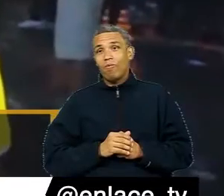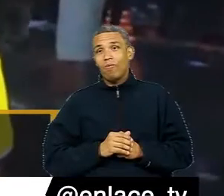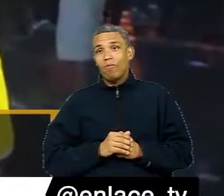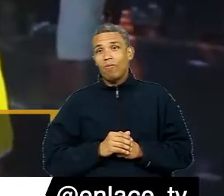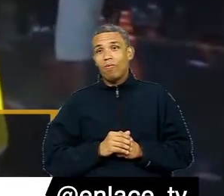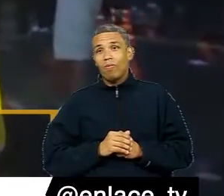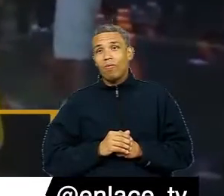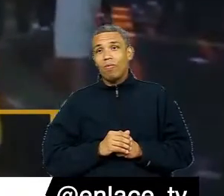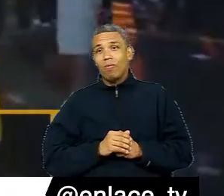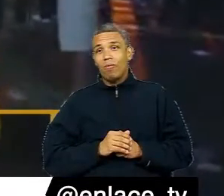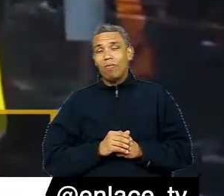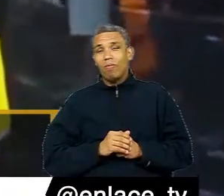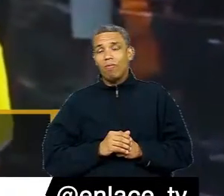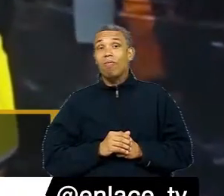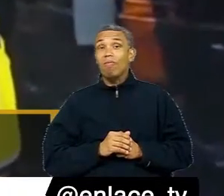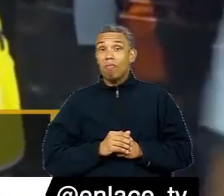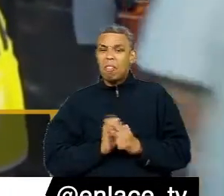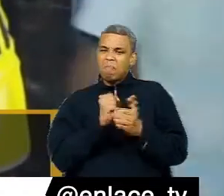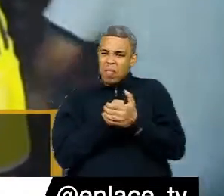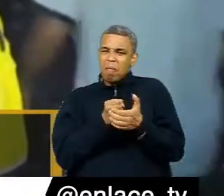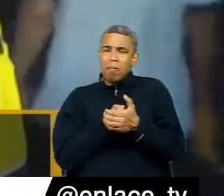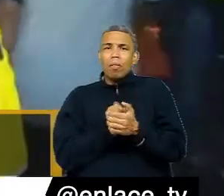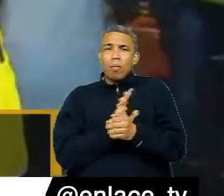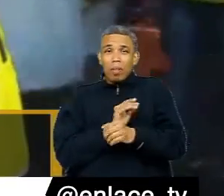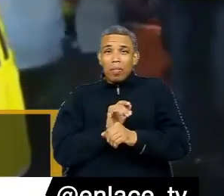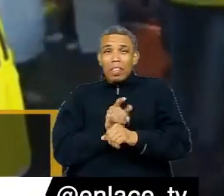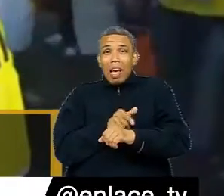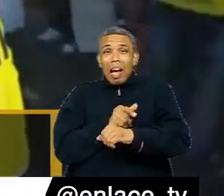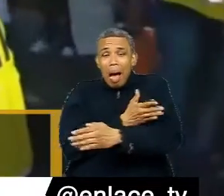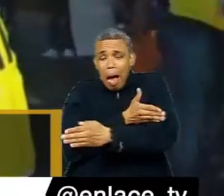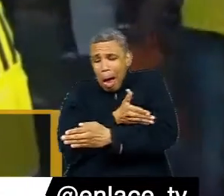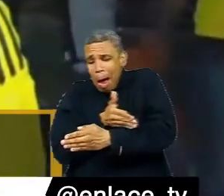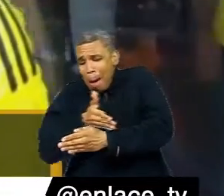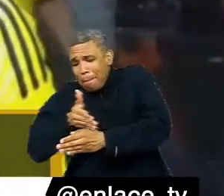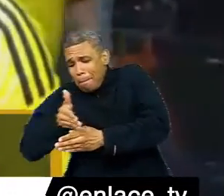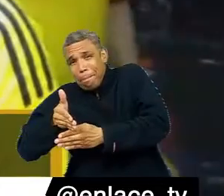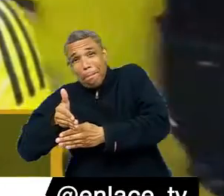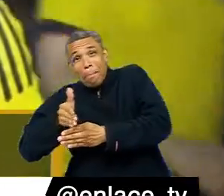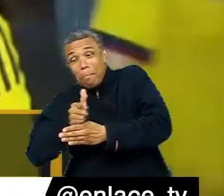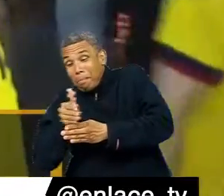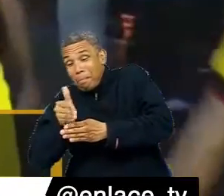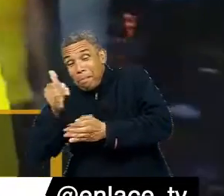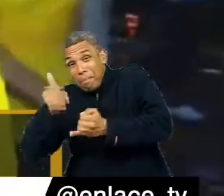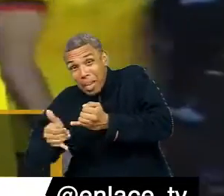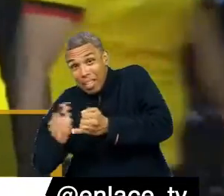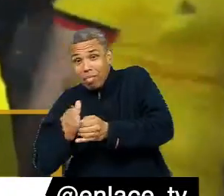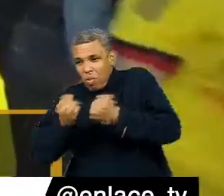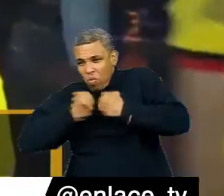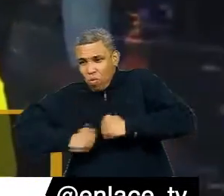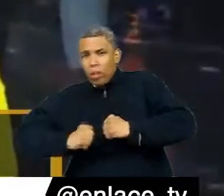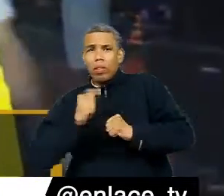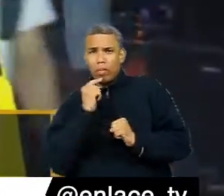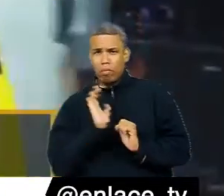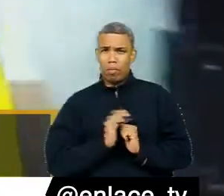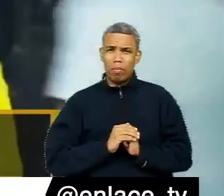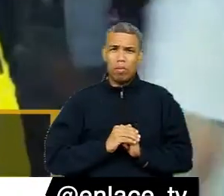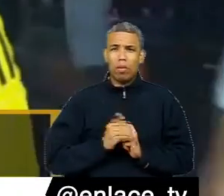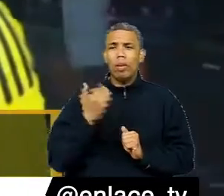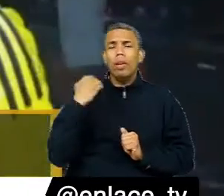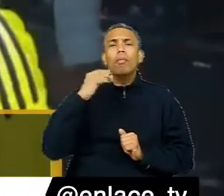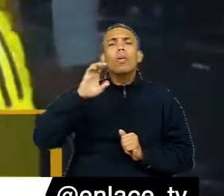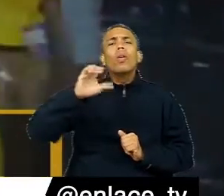Se rescata que el equipo metió ganas al final, pero los cambios no estuvieron adecuados. Cardona tuvo que haber entrado 15 minutos